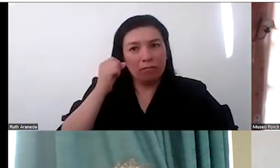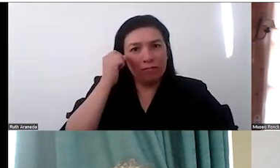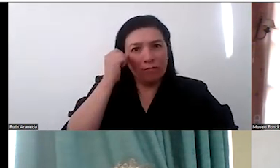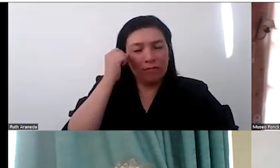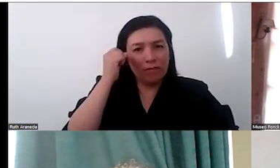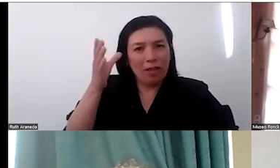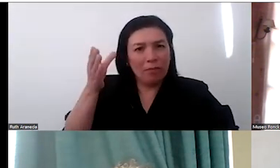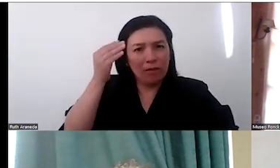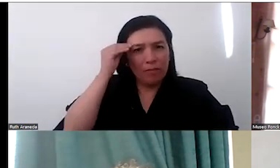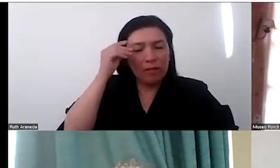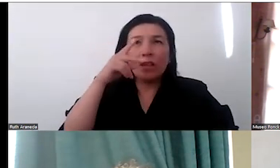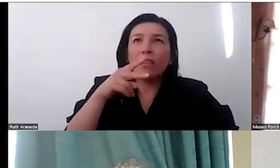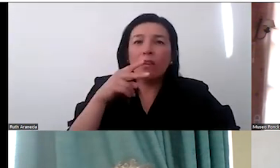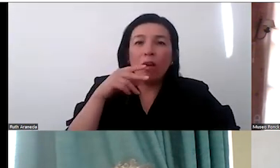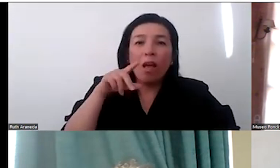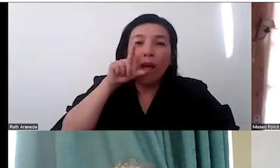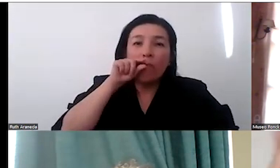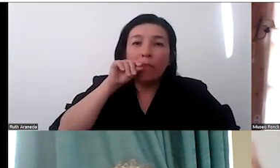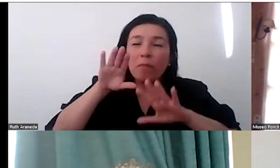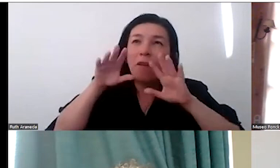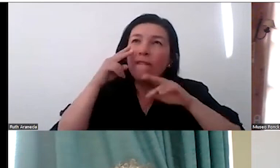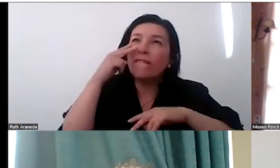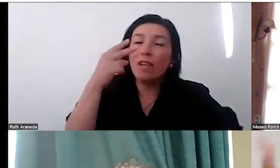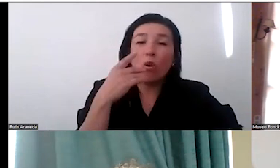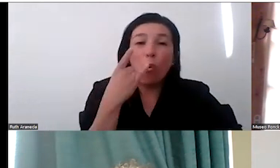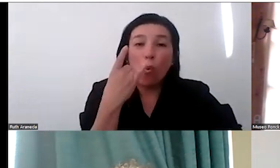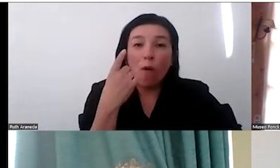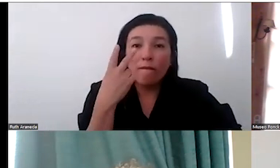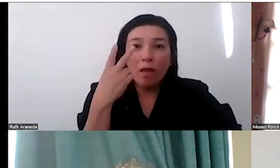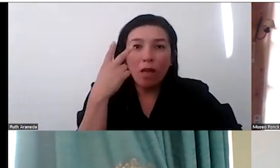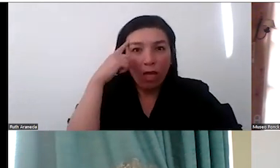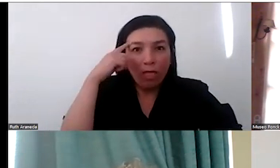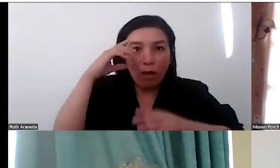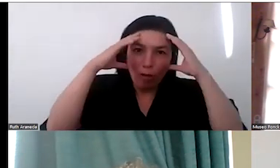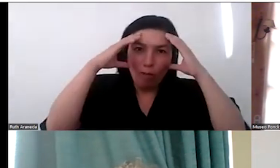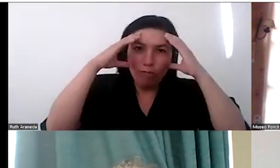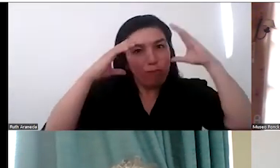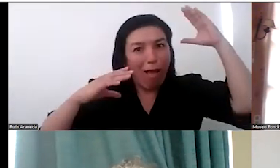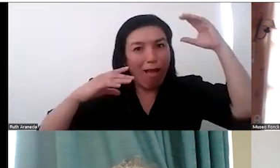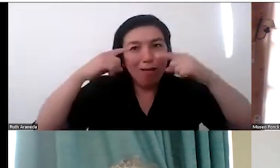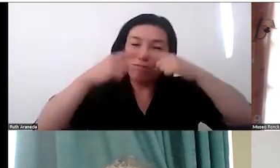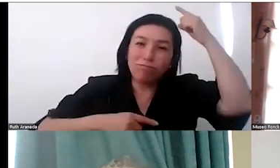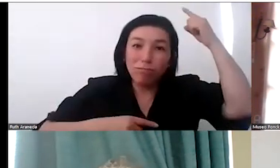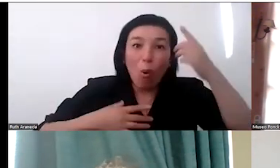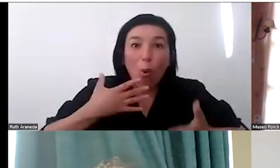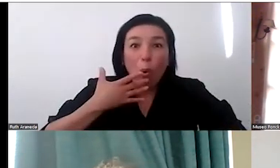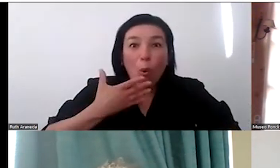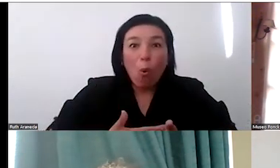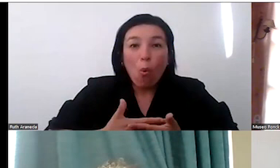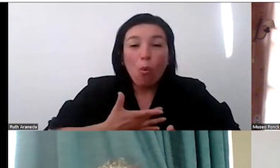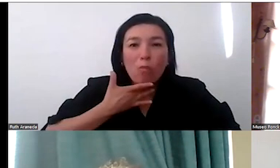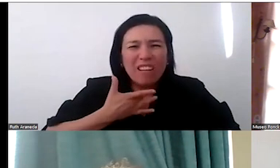ven los rayos UV, me explotó el cerebro, porque es algo